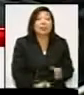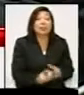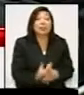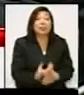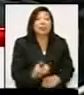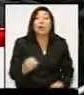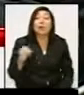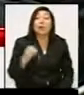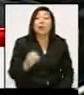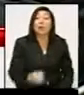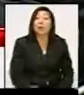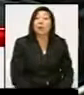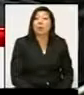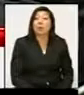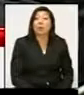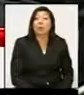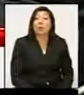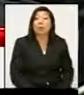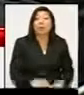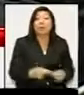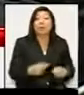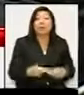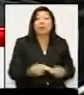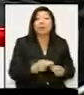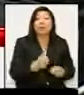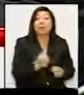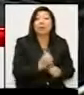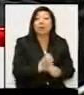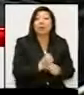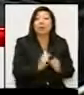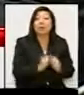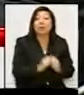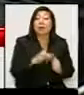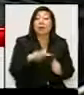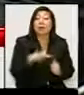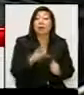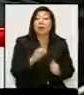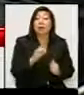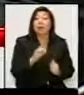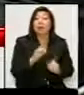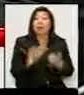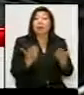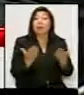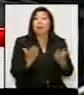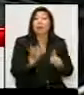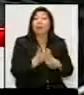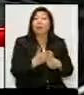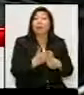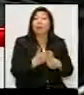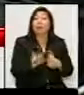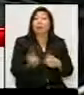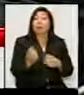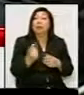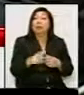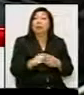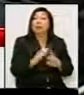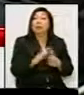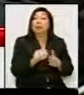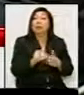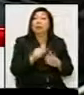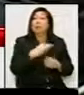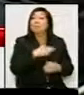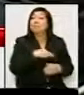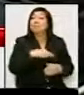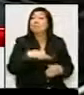septiembre-octubre generamos la mesa de trabajo del MEF, con el MEF, y donde participan intersectorialmente todos los